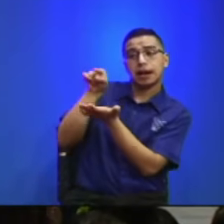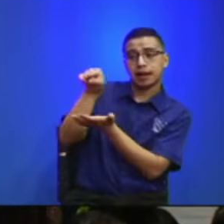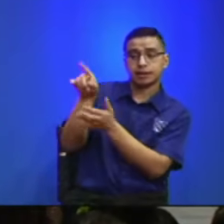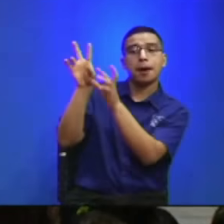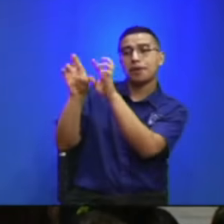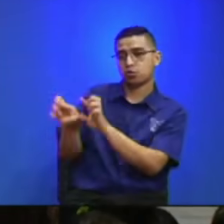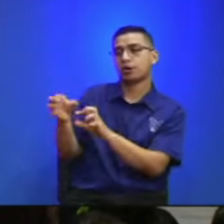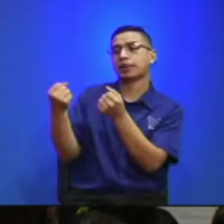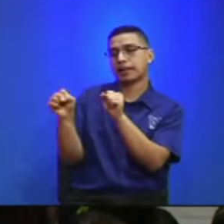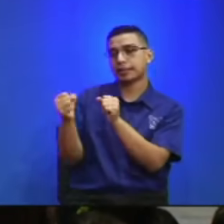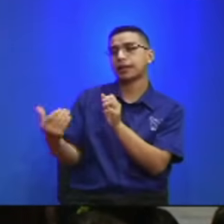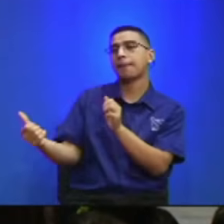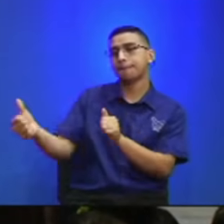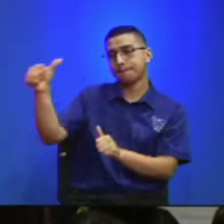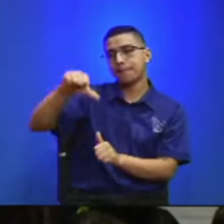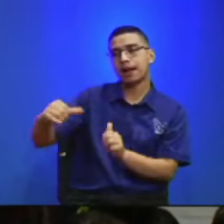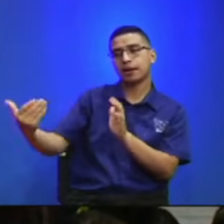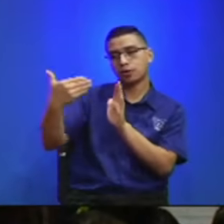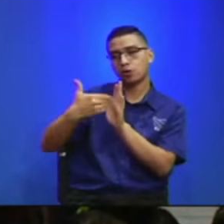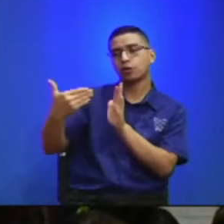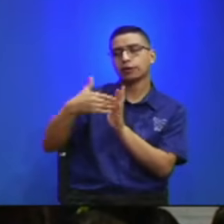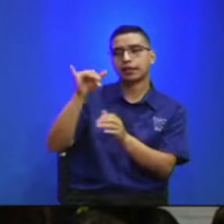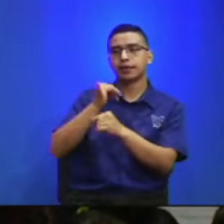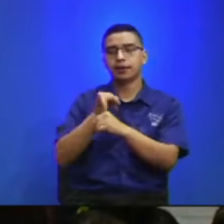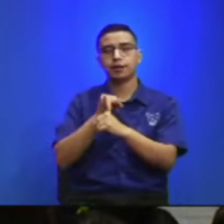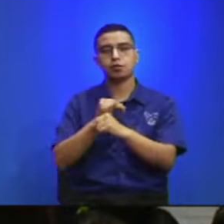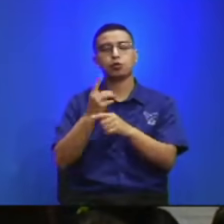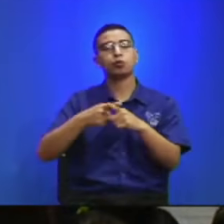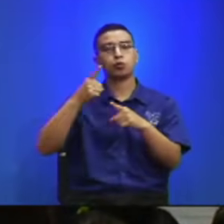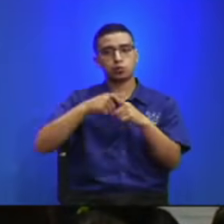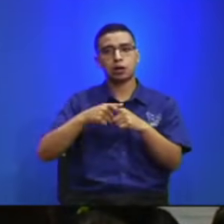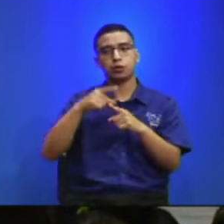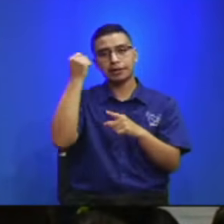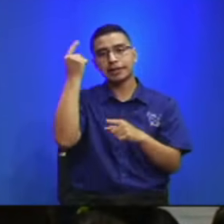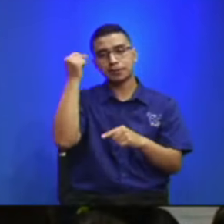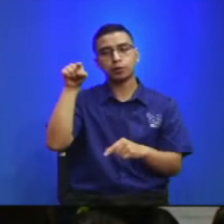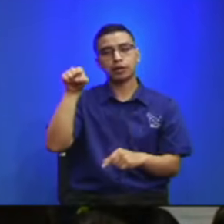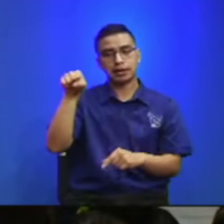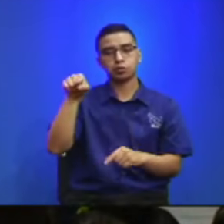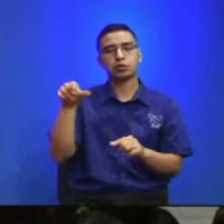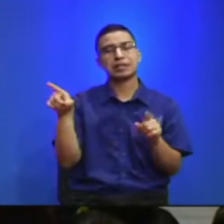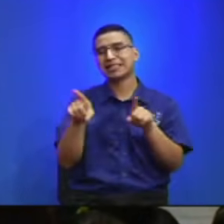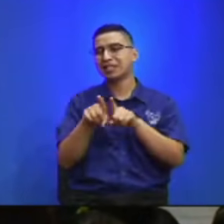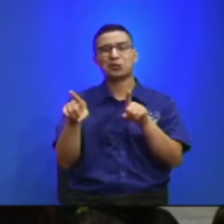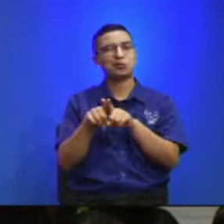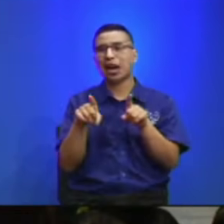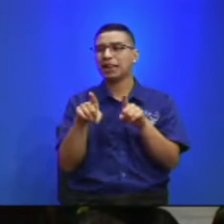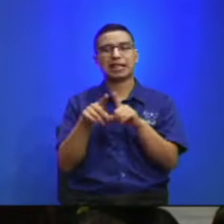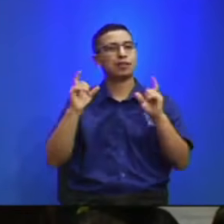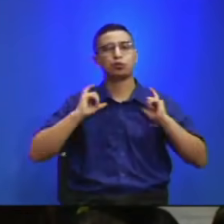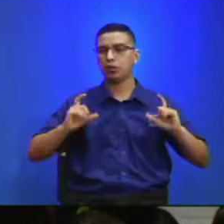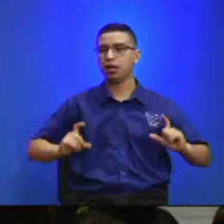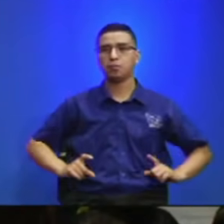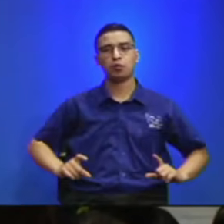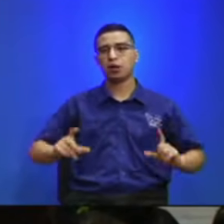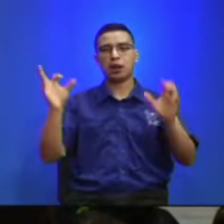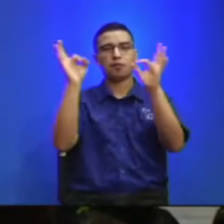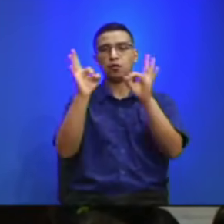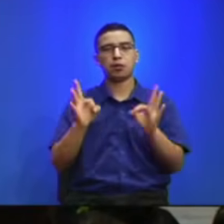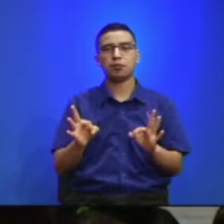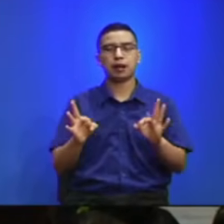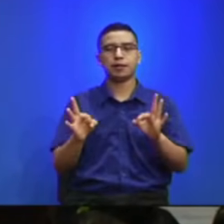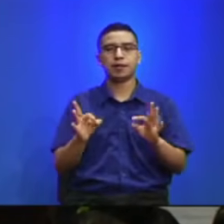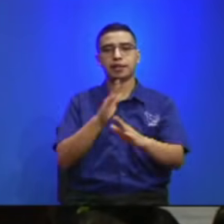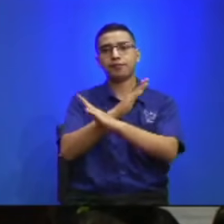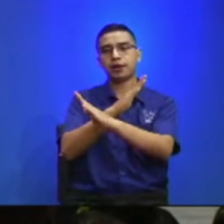cuando lo vemos a nivel de nuestro cuerpo nuestro cuerpo tiene la misma la mismísima en forma de defensa